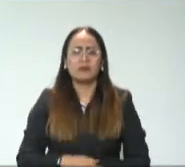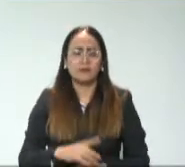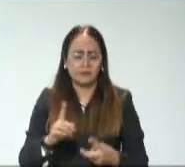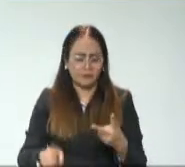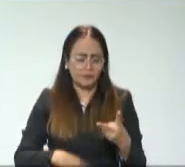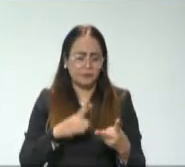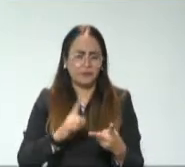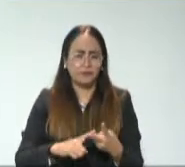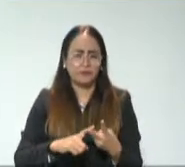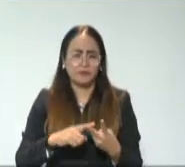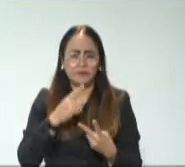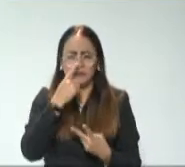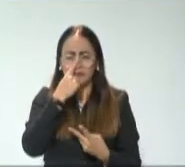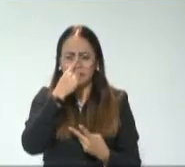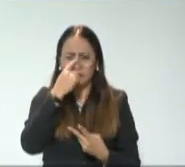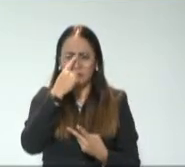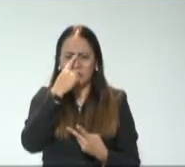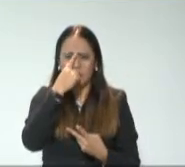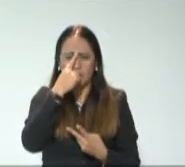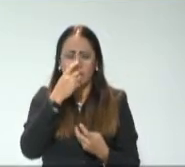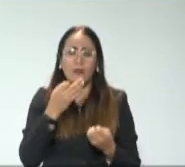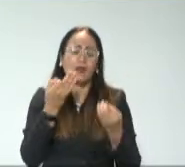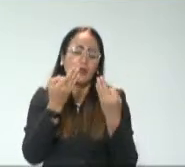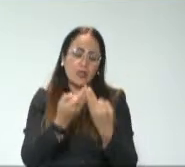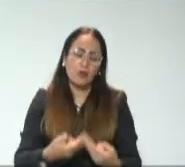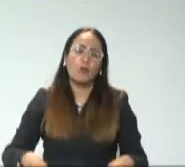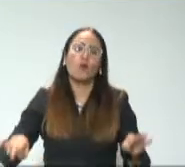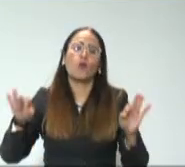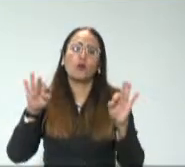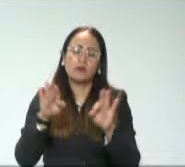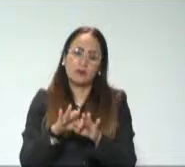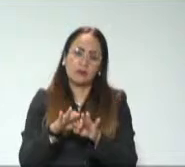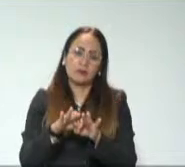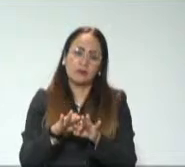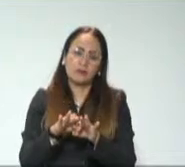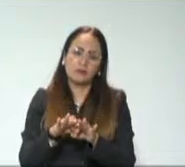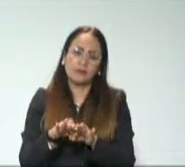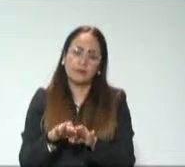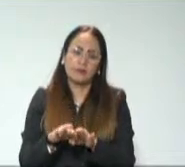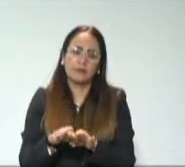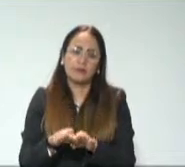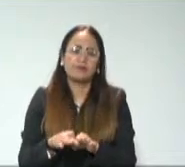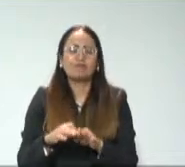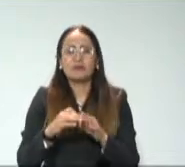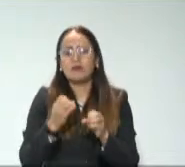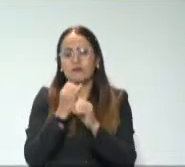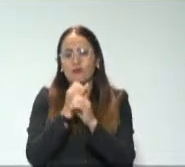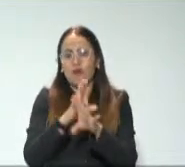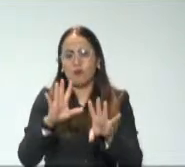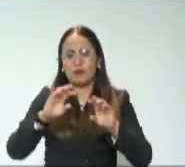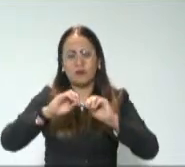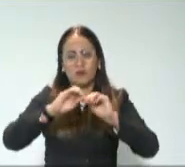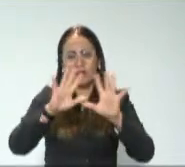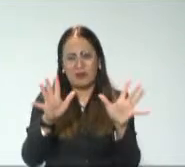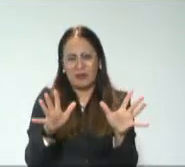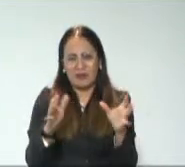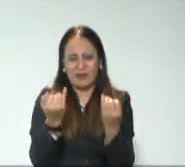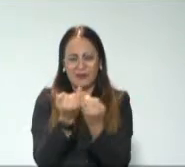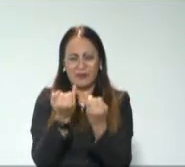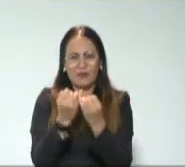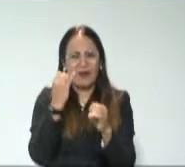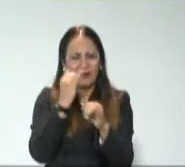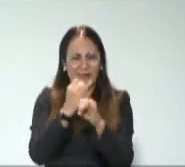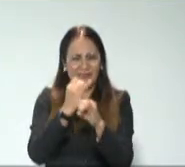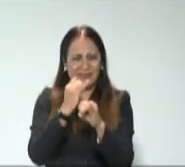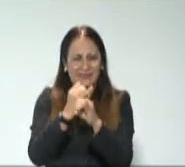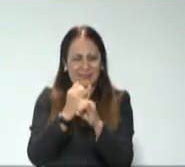elemento creo que es importante también señalar que esto de la transparencia y esto de la digitalización en